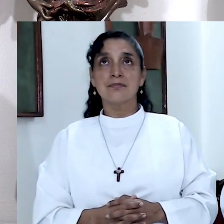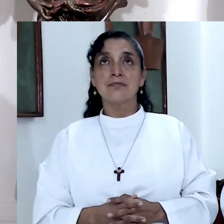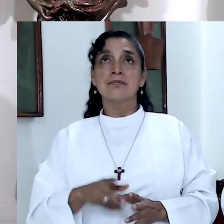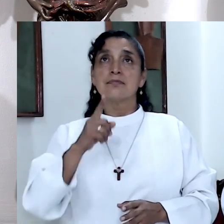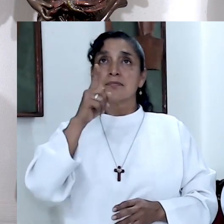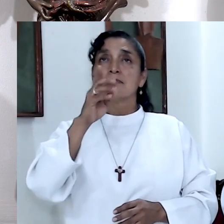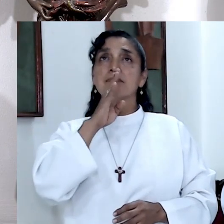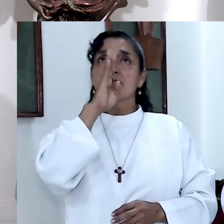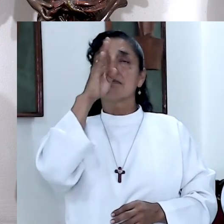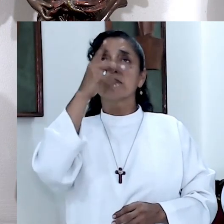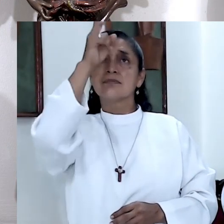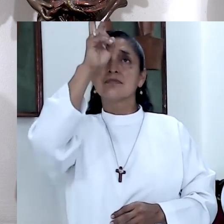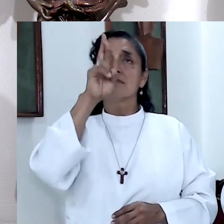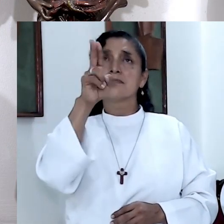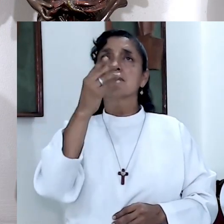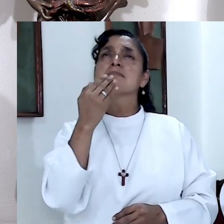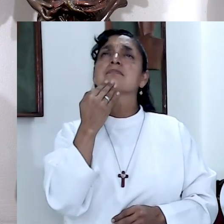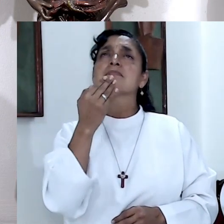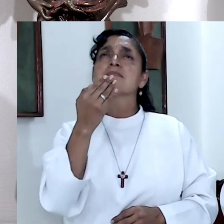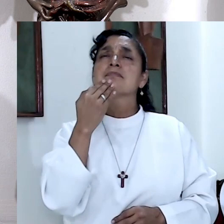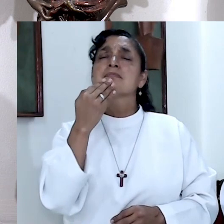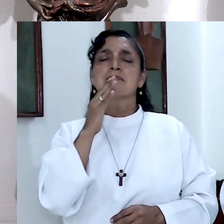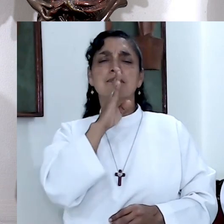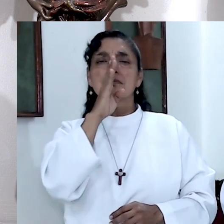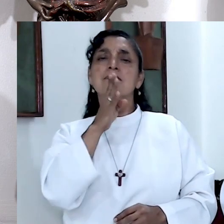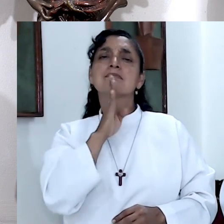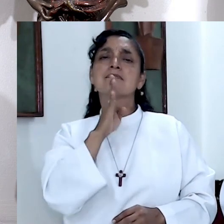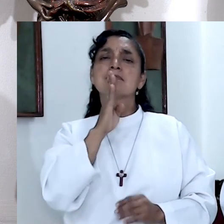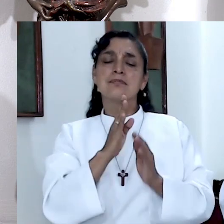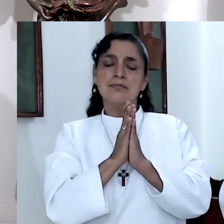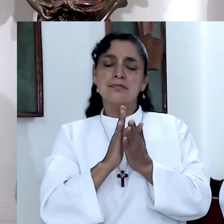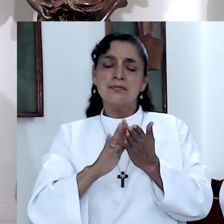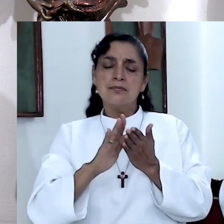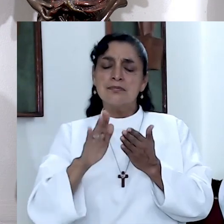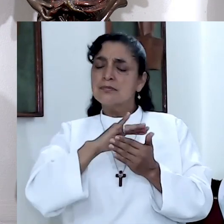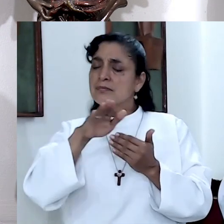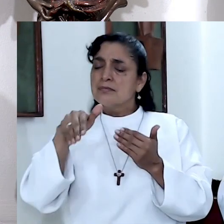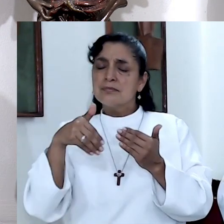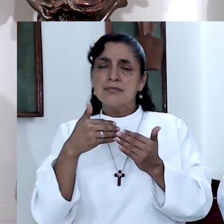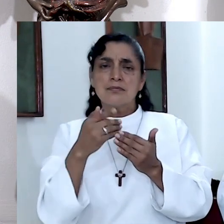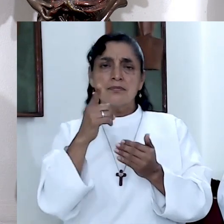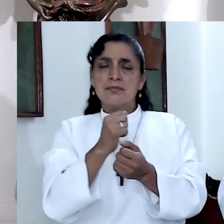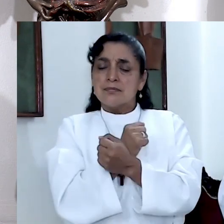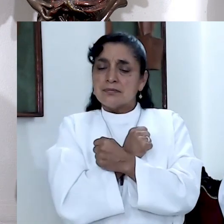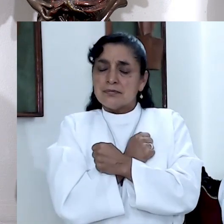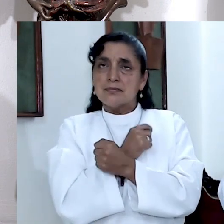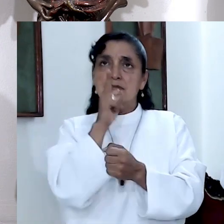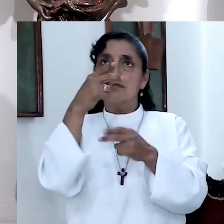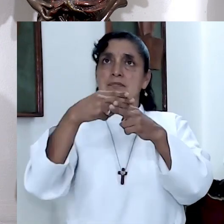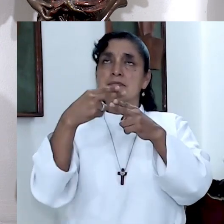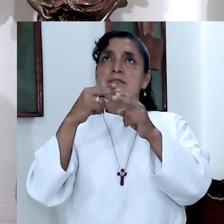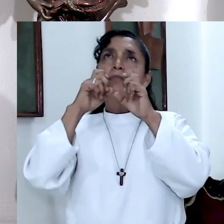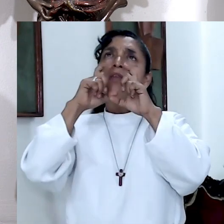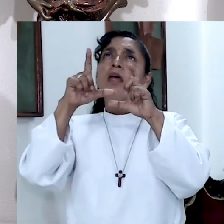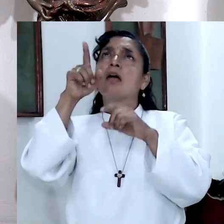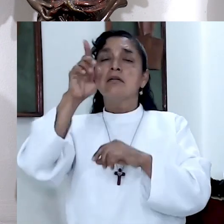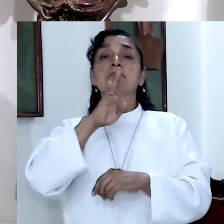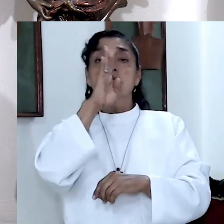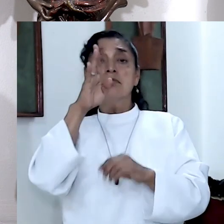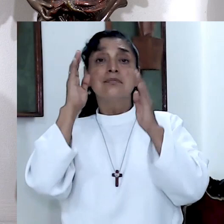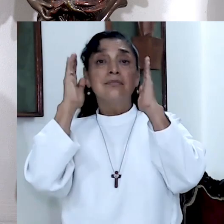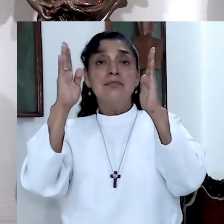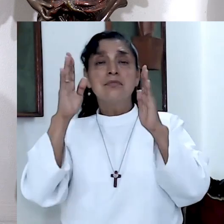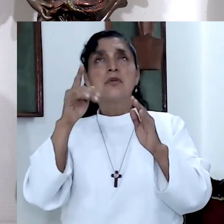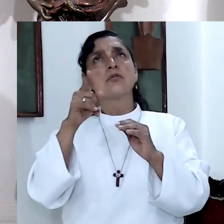Puesto que eres, Señor, bueno y clemente, y todo amor con quien tu nombre invoca, escucha mi